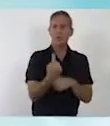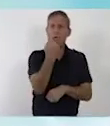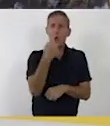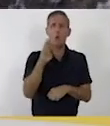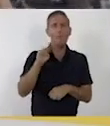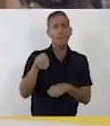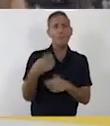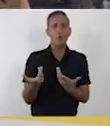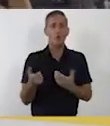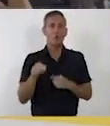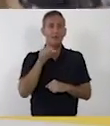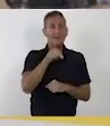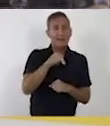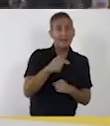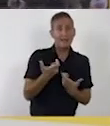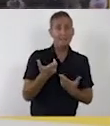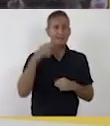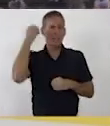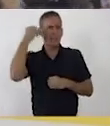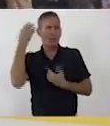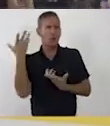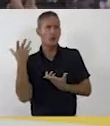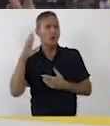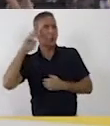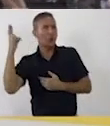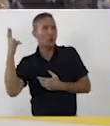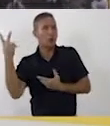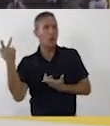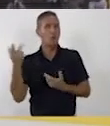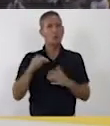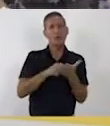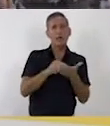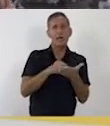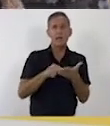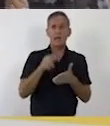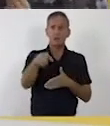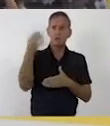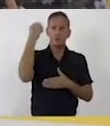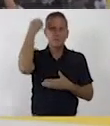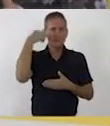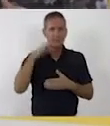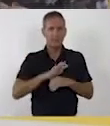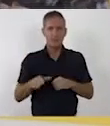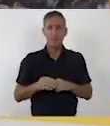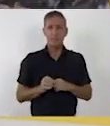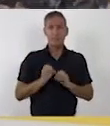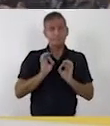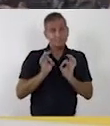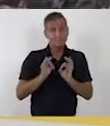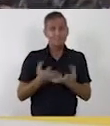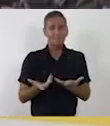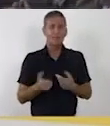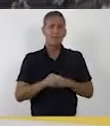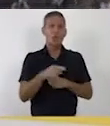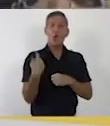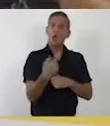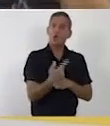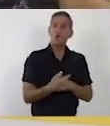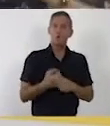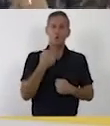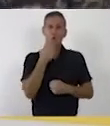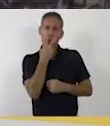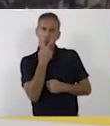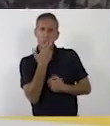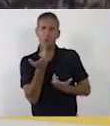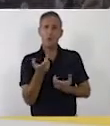mol. Hasta aquí hemos analizado o recordado cálculos que ya ustedes conocen. Precisamente, nosotros hoy